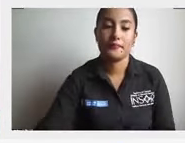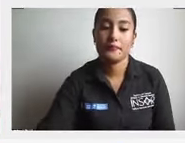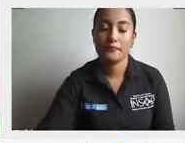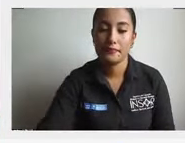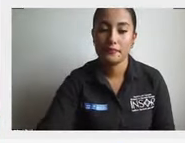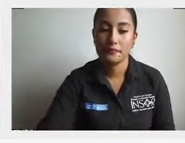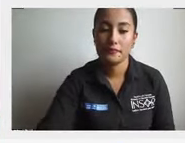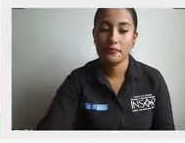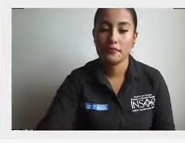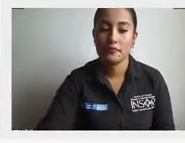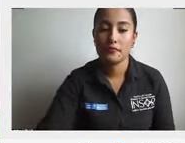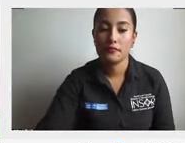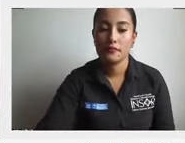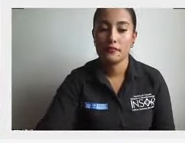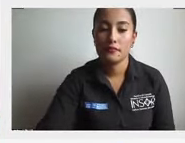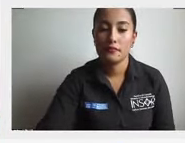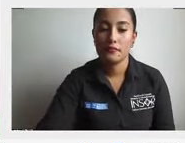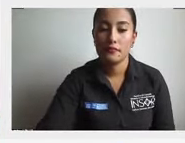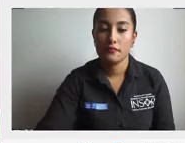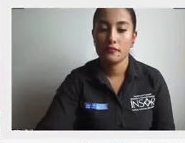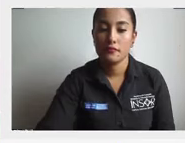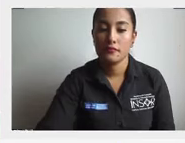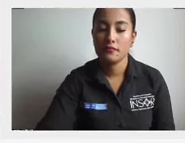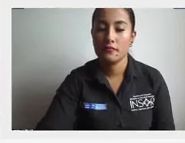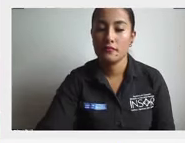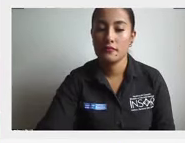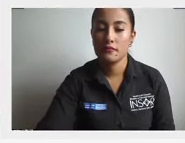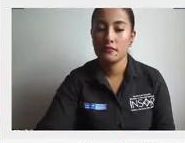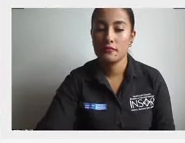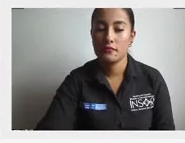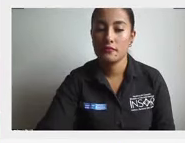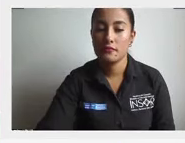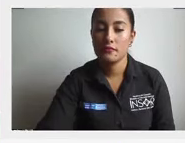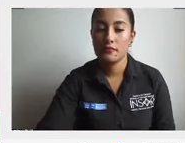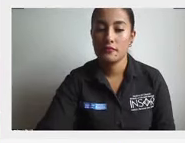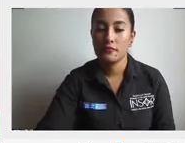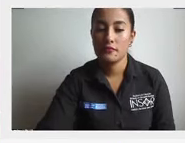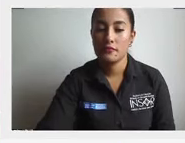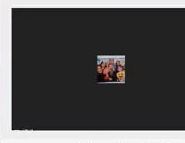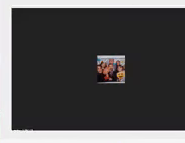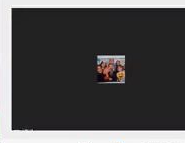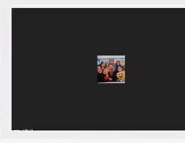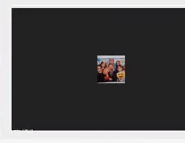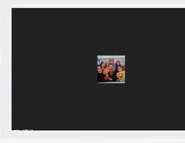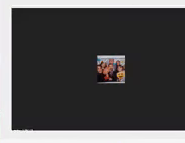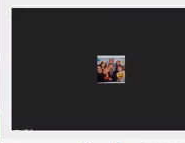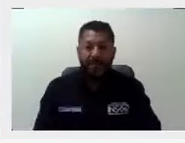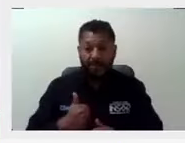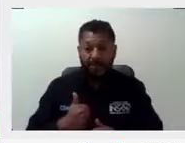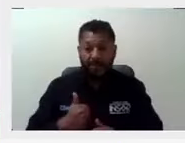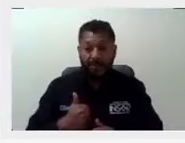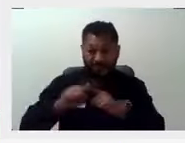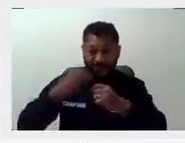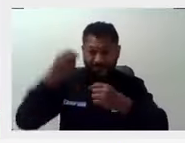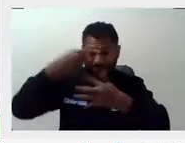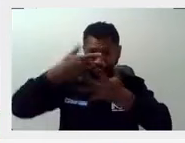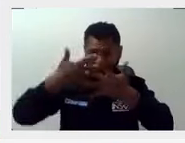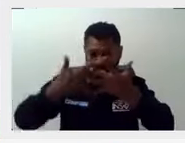oportunidad de un aprendizaje. Entonces creo que tenemos que aprovechar todos esos recursos, Juan, y pues